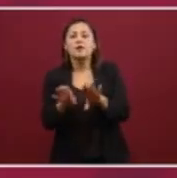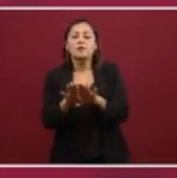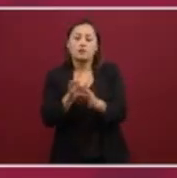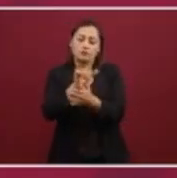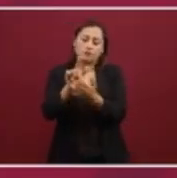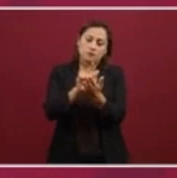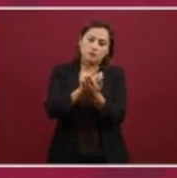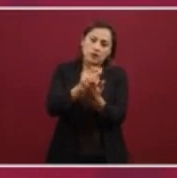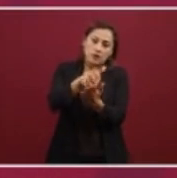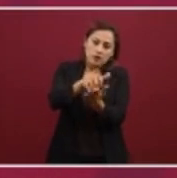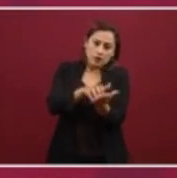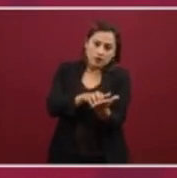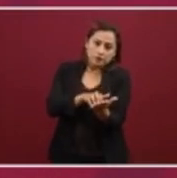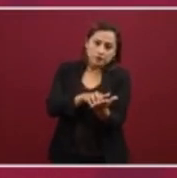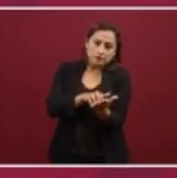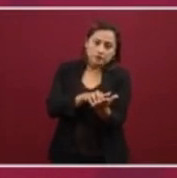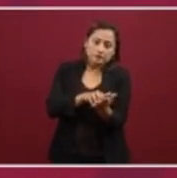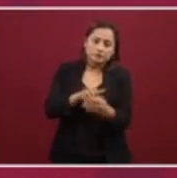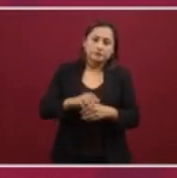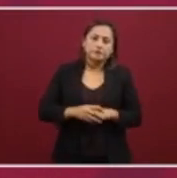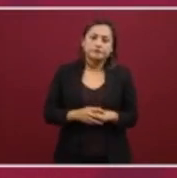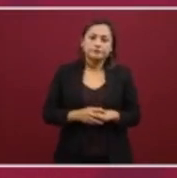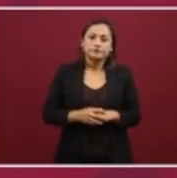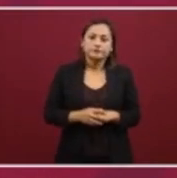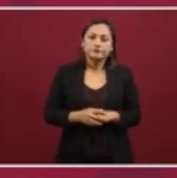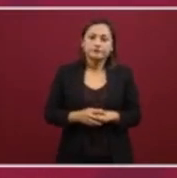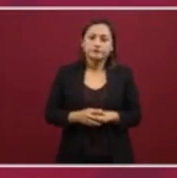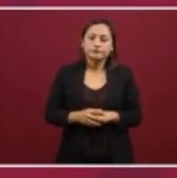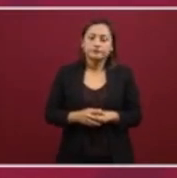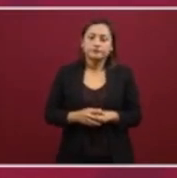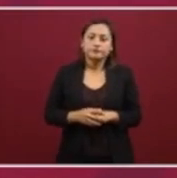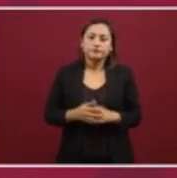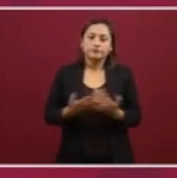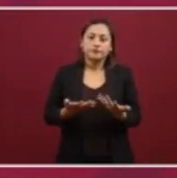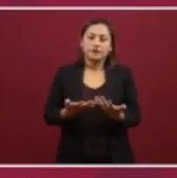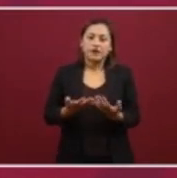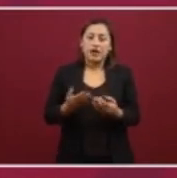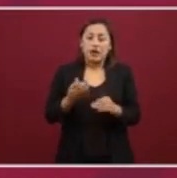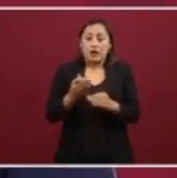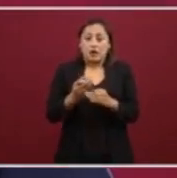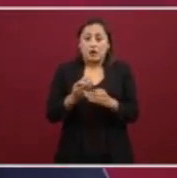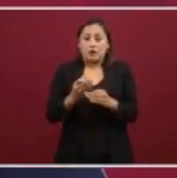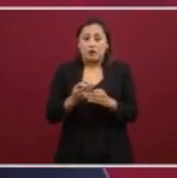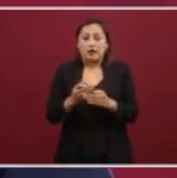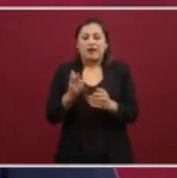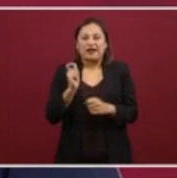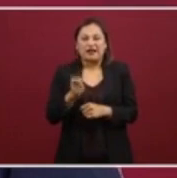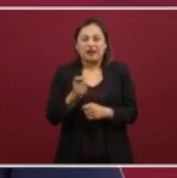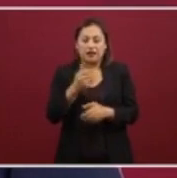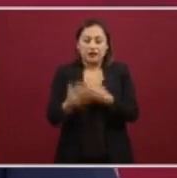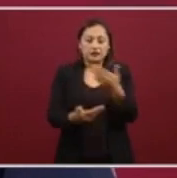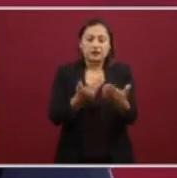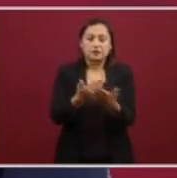Y eso no significa que estén mal los servicios, porque quisieron también